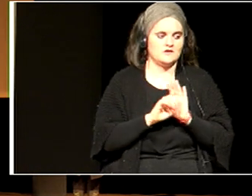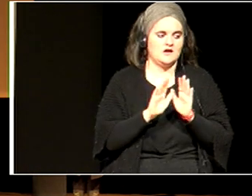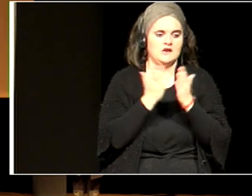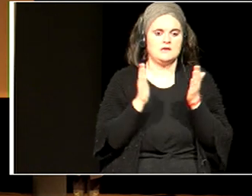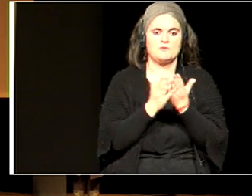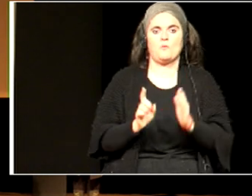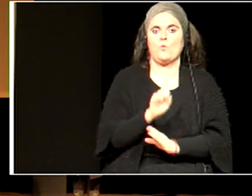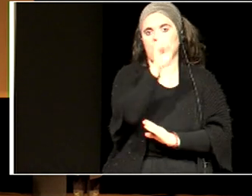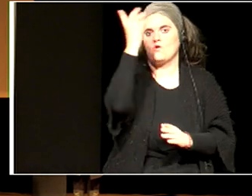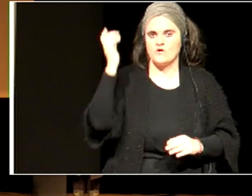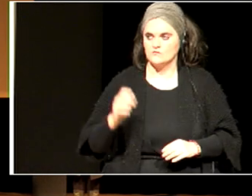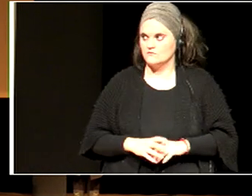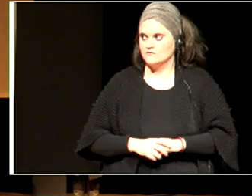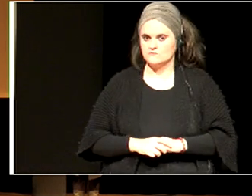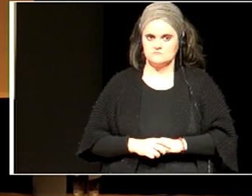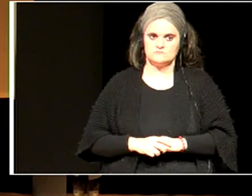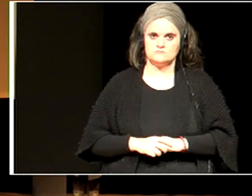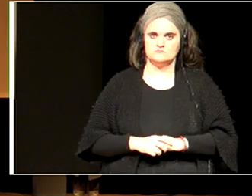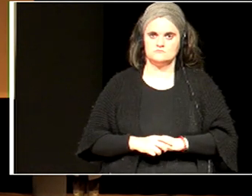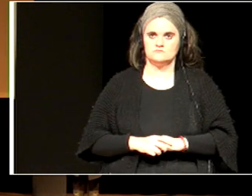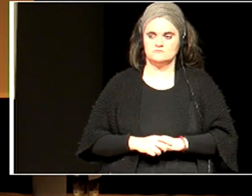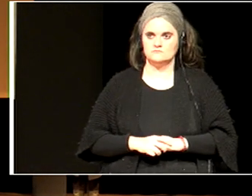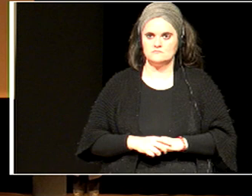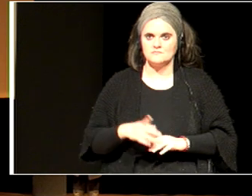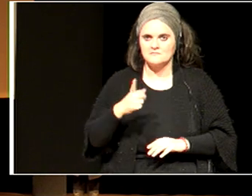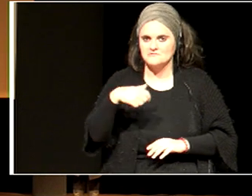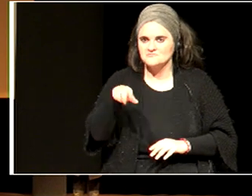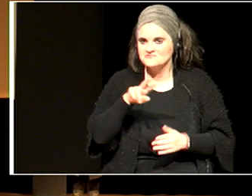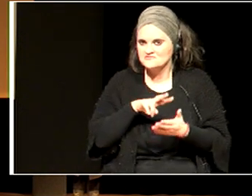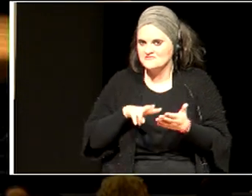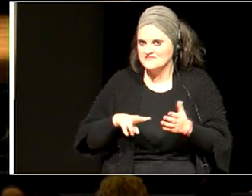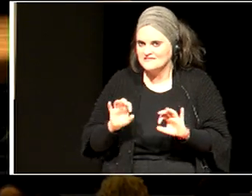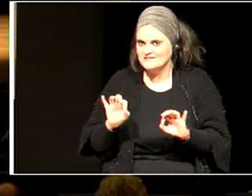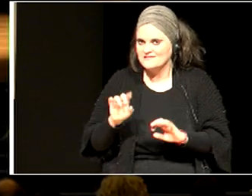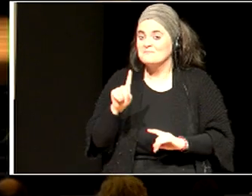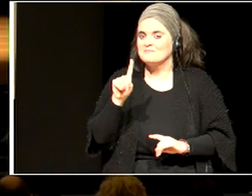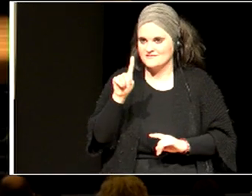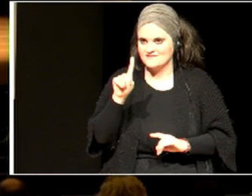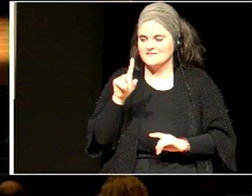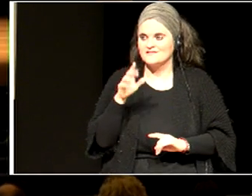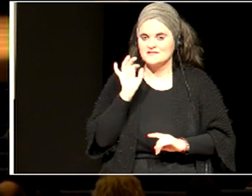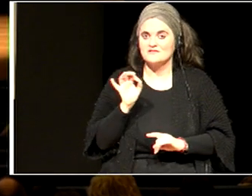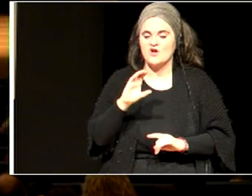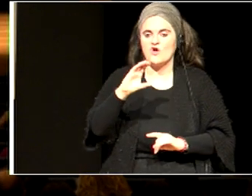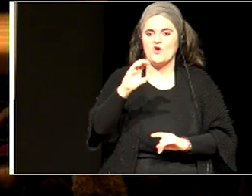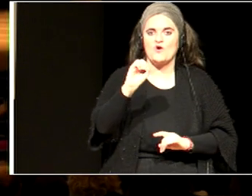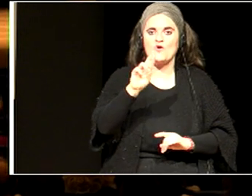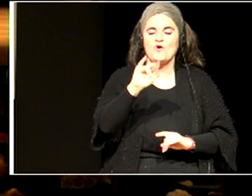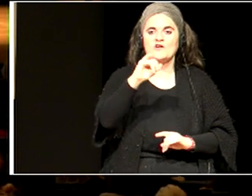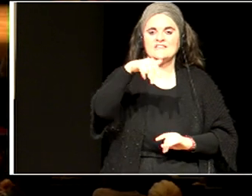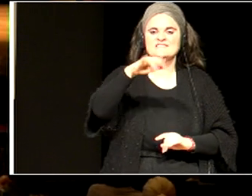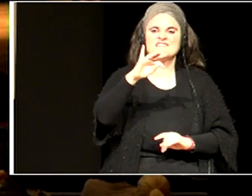es verdad que no le es ningún libro de esos pero es verdad en corintios 1 dice